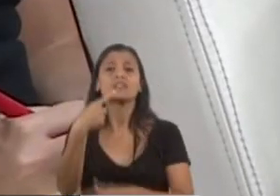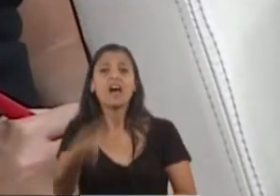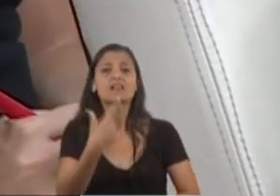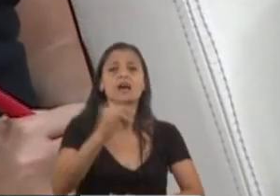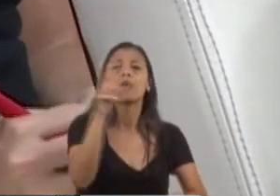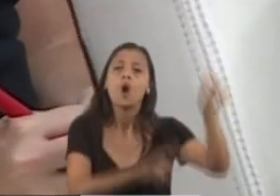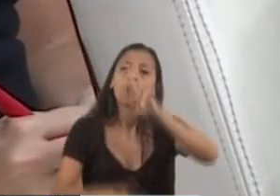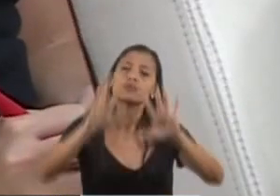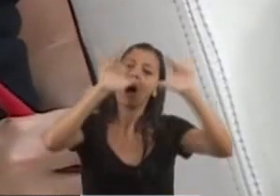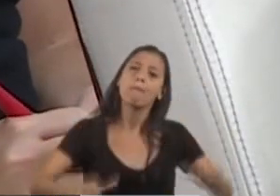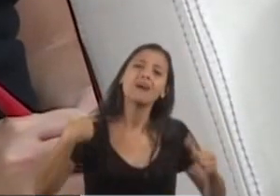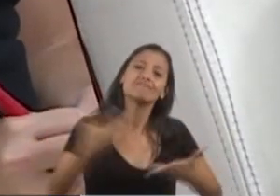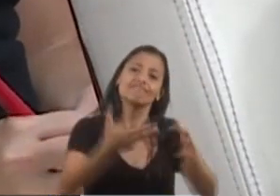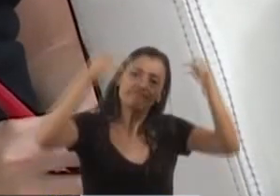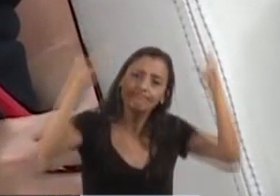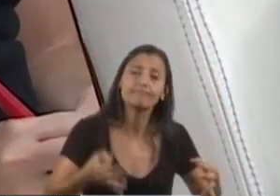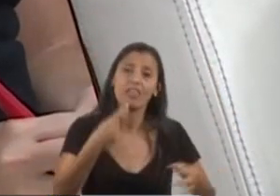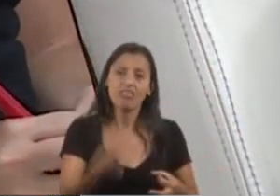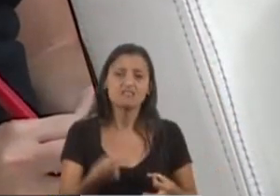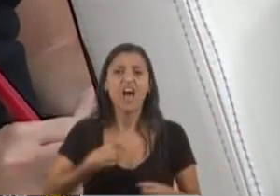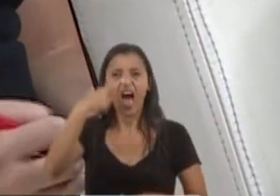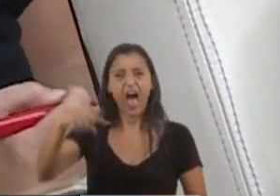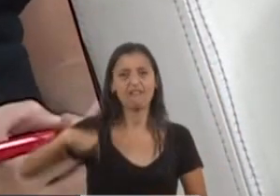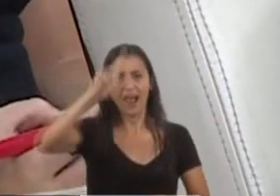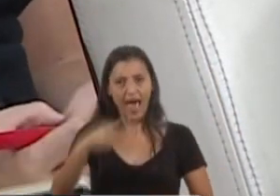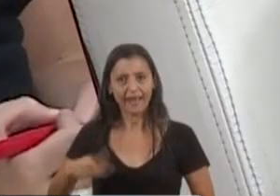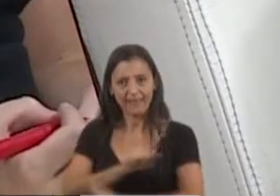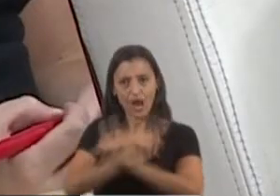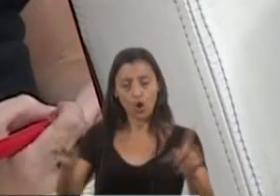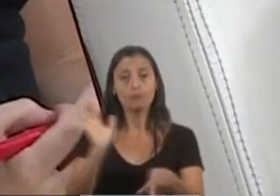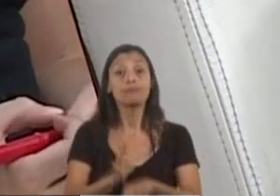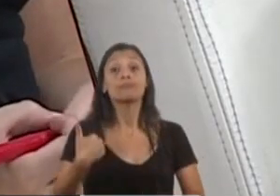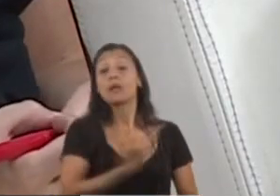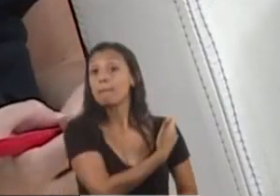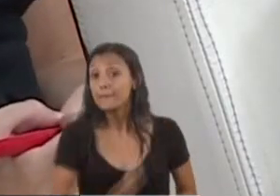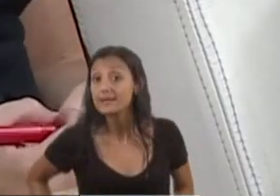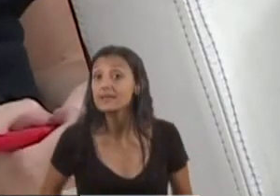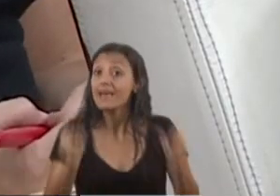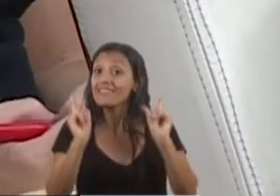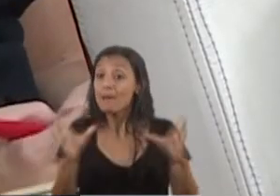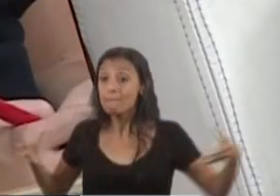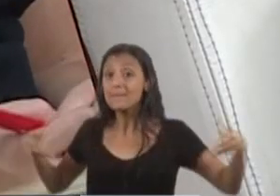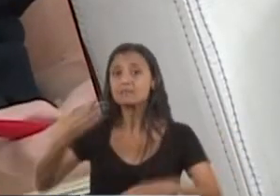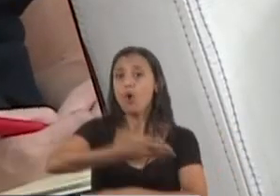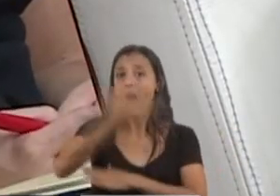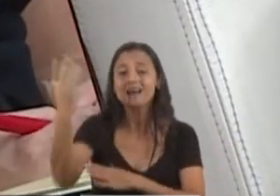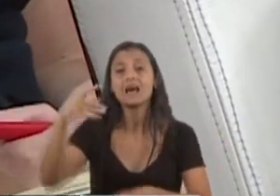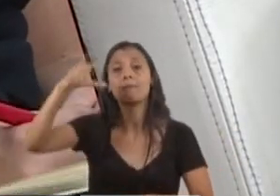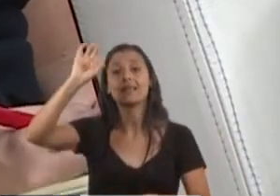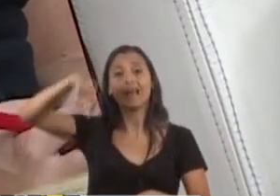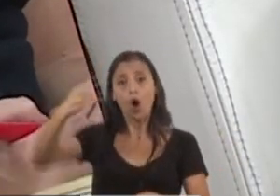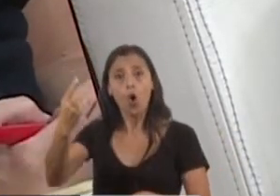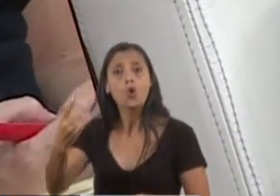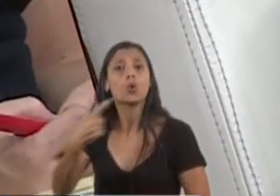una paz general justa y duradera, y dado que el presidente, ante el mismo órgano de la Asamblea General de